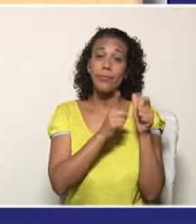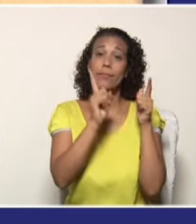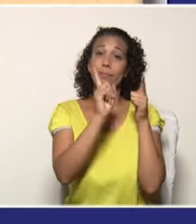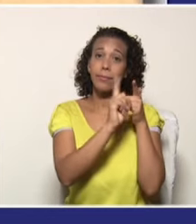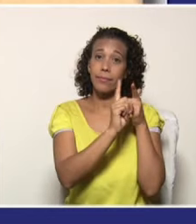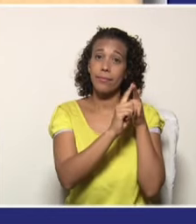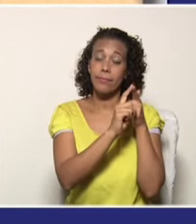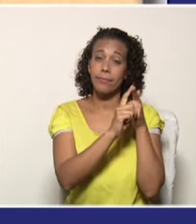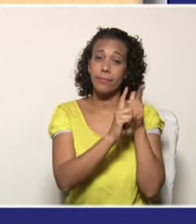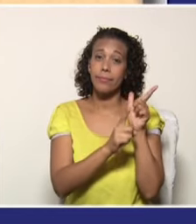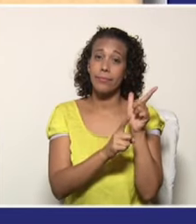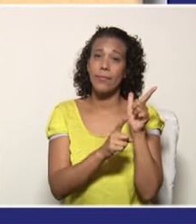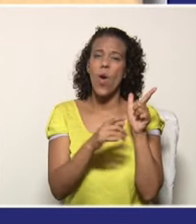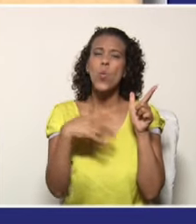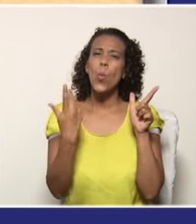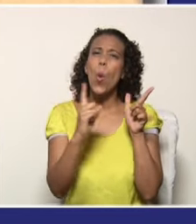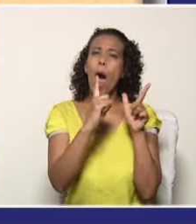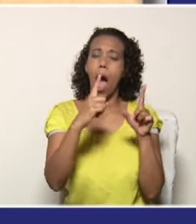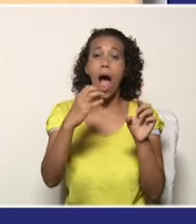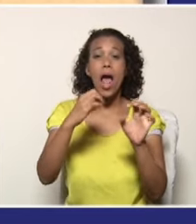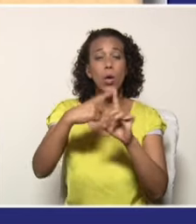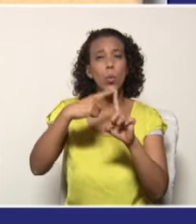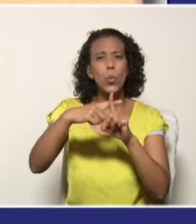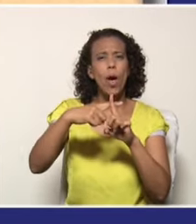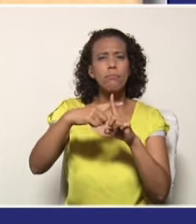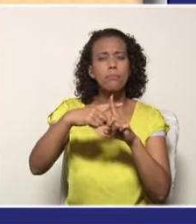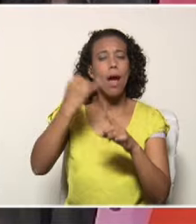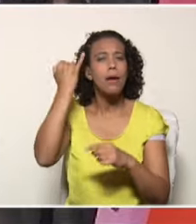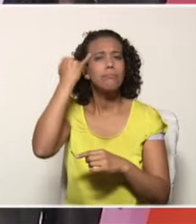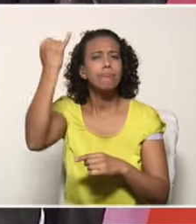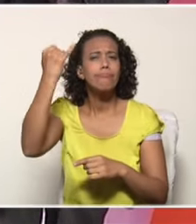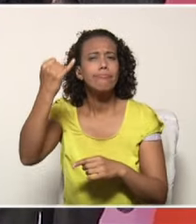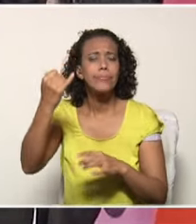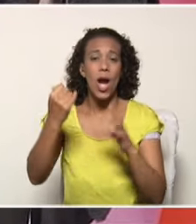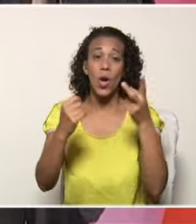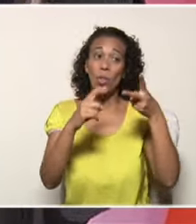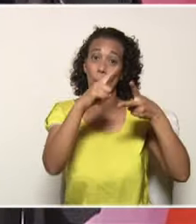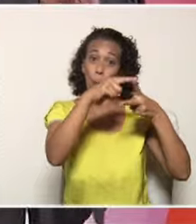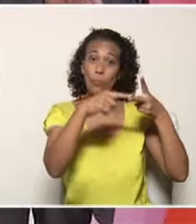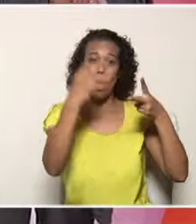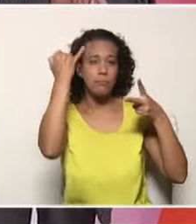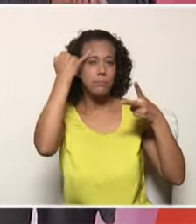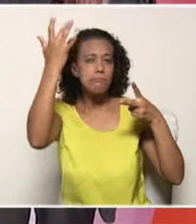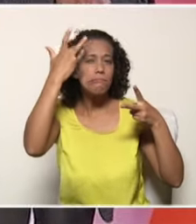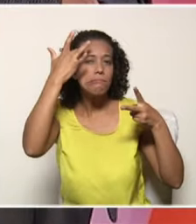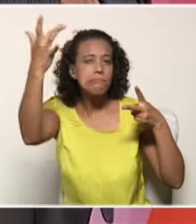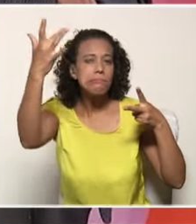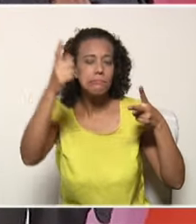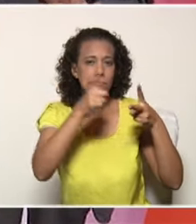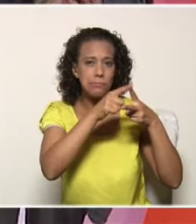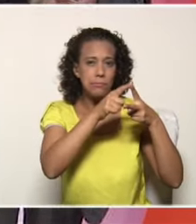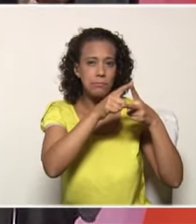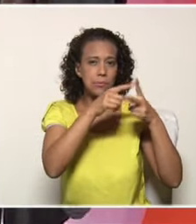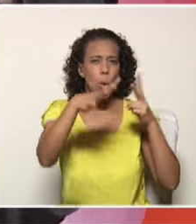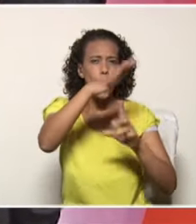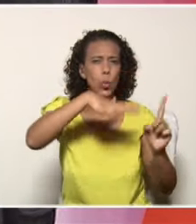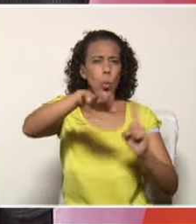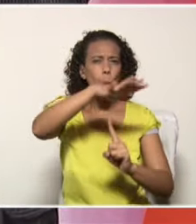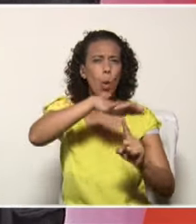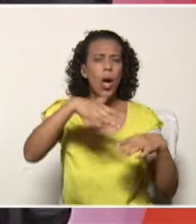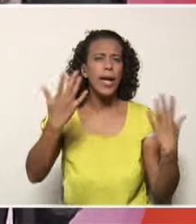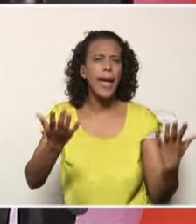empática. ¿Cuál es la comprensión intelectual? Tiene dos vertientes, es conocer los hechos, ¿ok? Y aparte